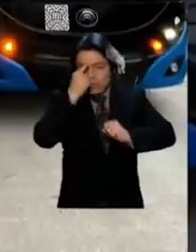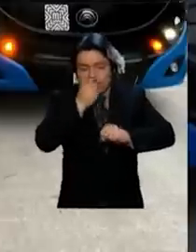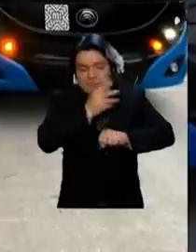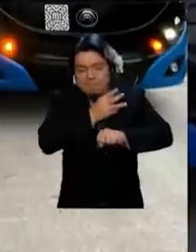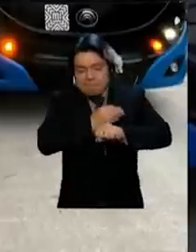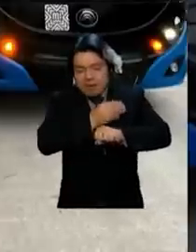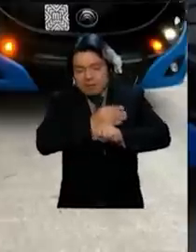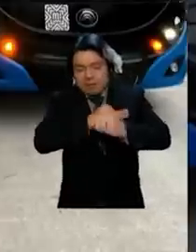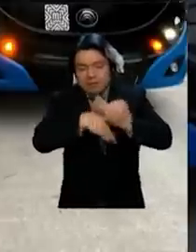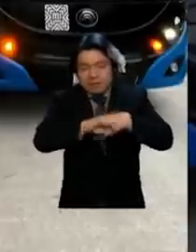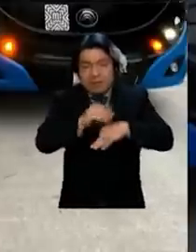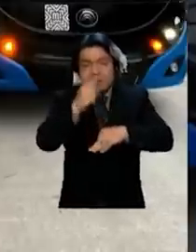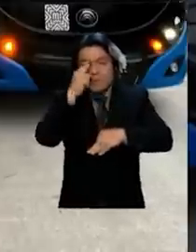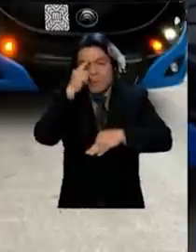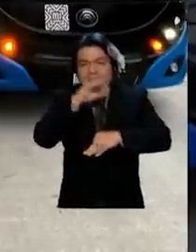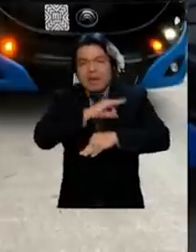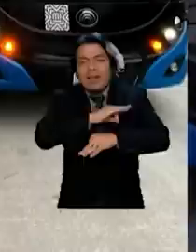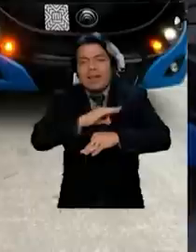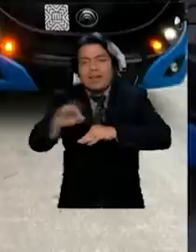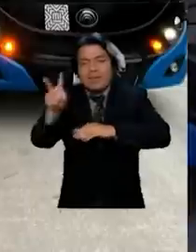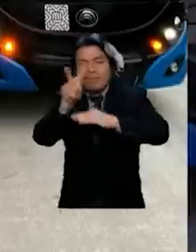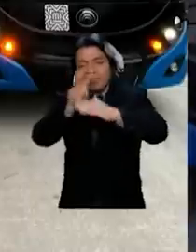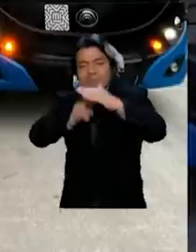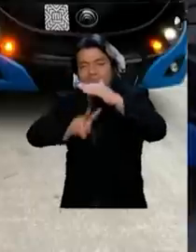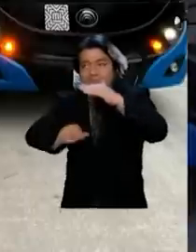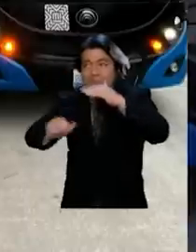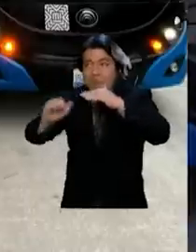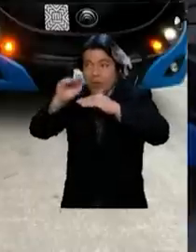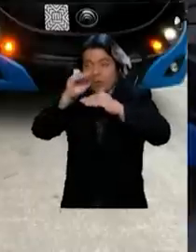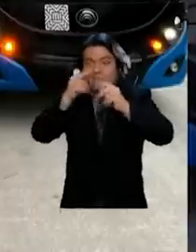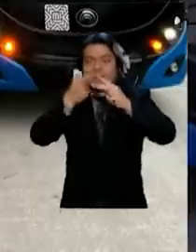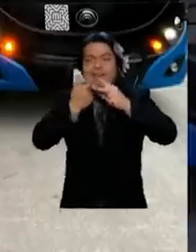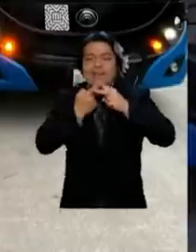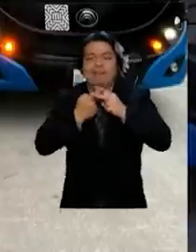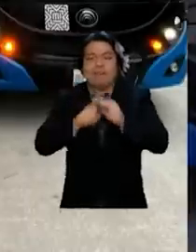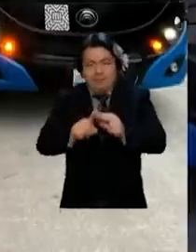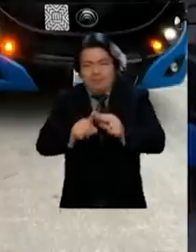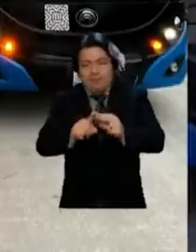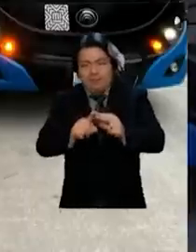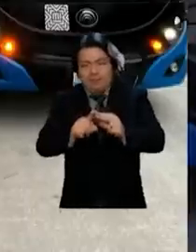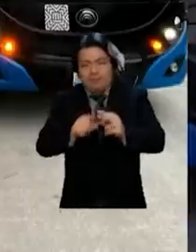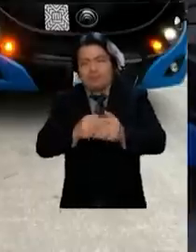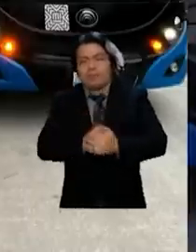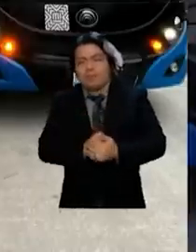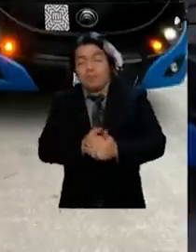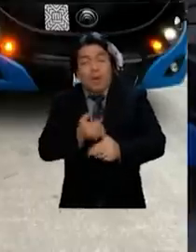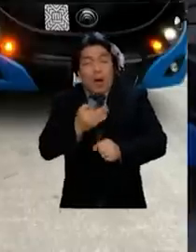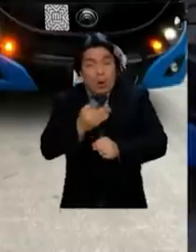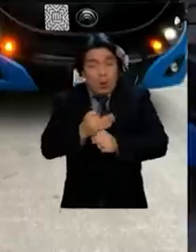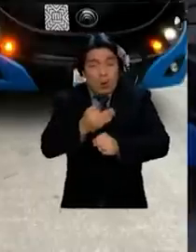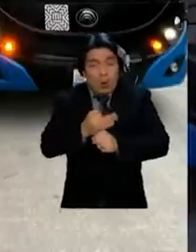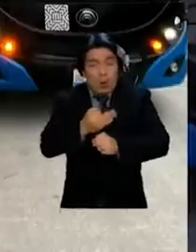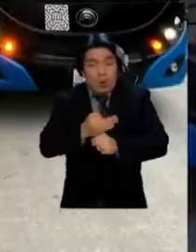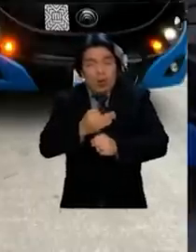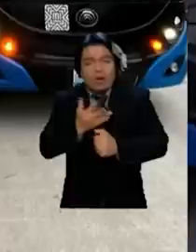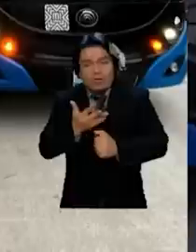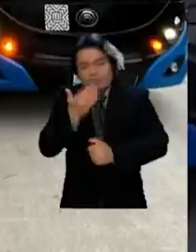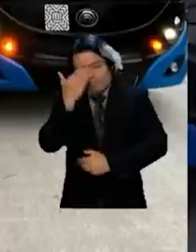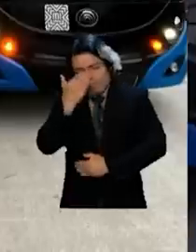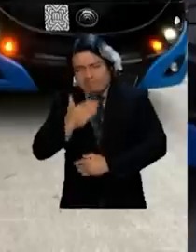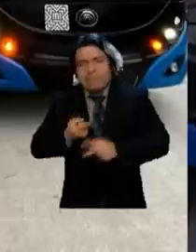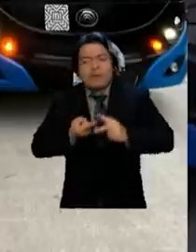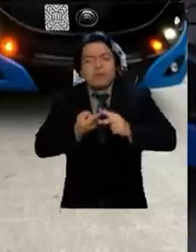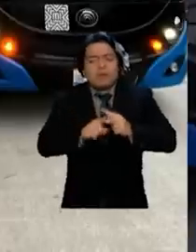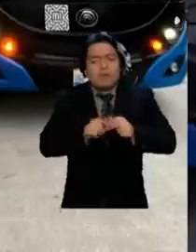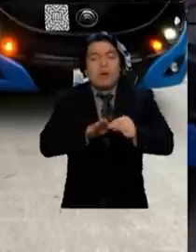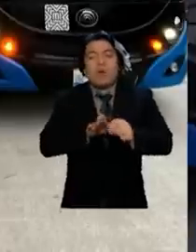podrá poner ya en operación toda la zona del trolebús. Actualmente inician ya las pruebas